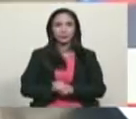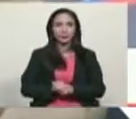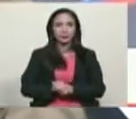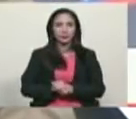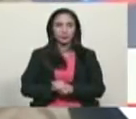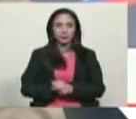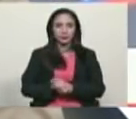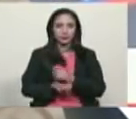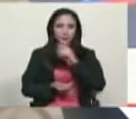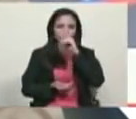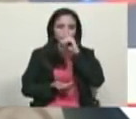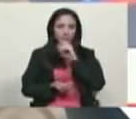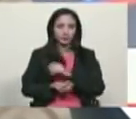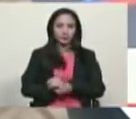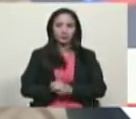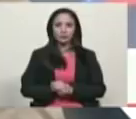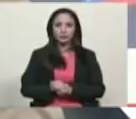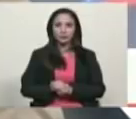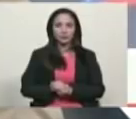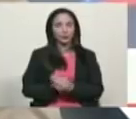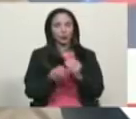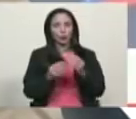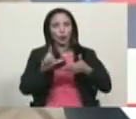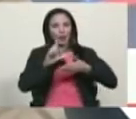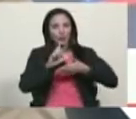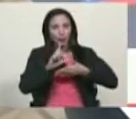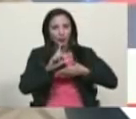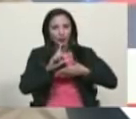buscando la gran rebelión latinoamericana,